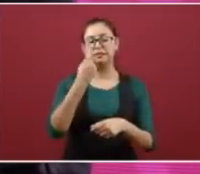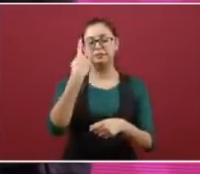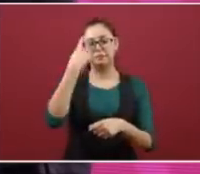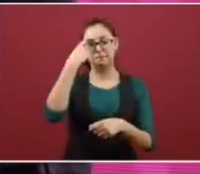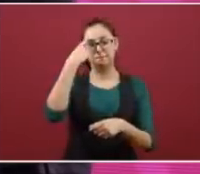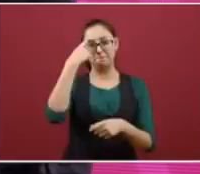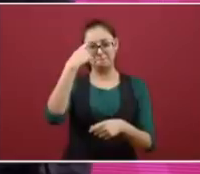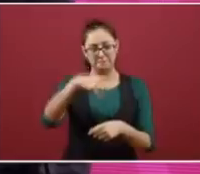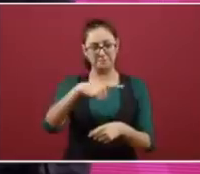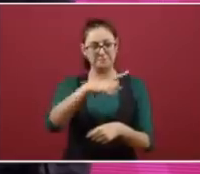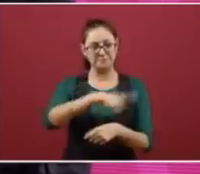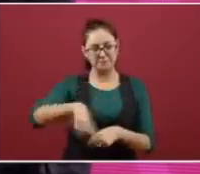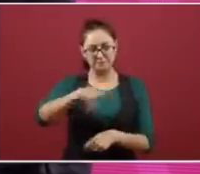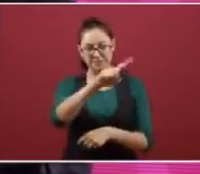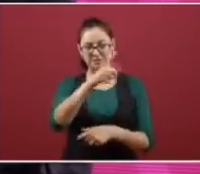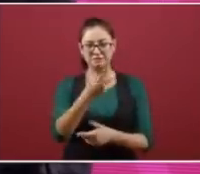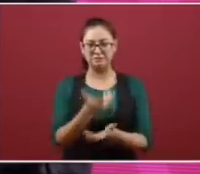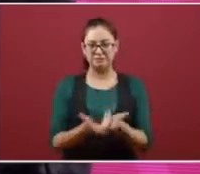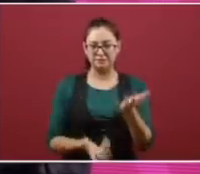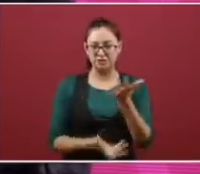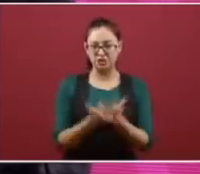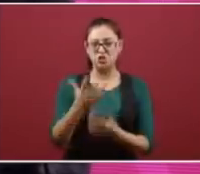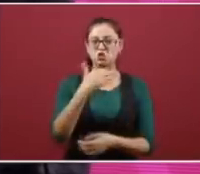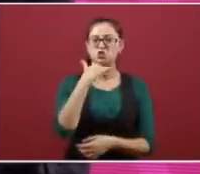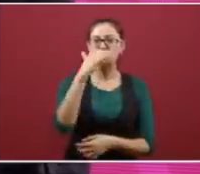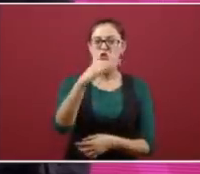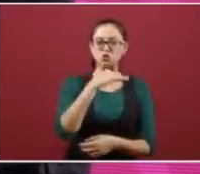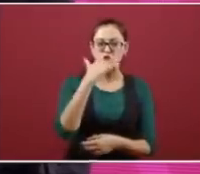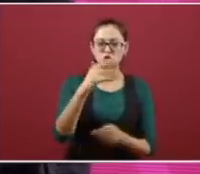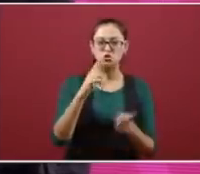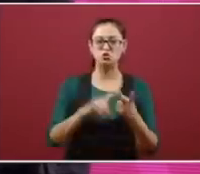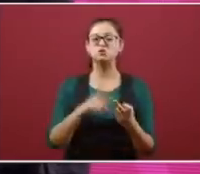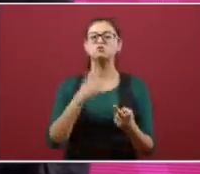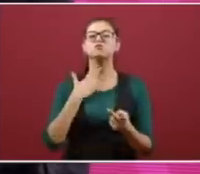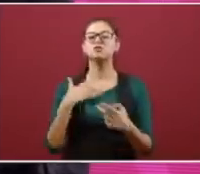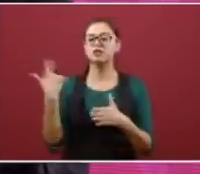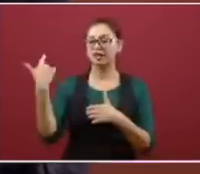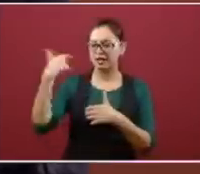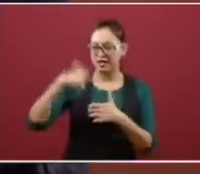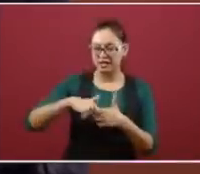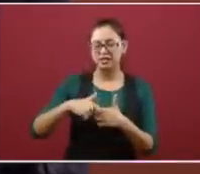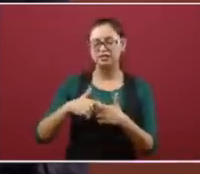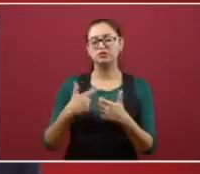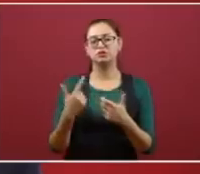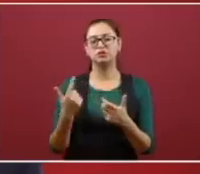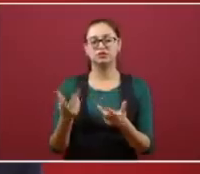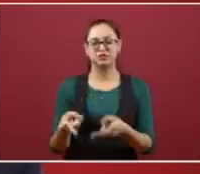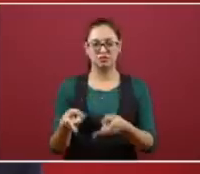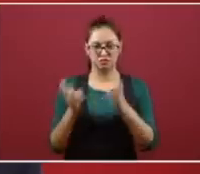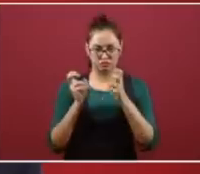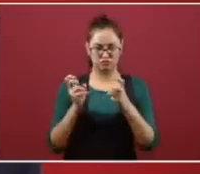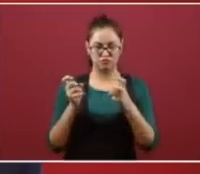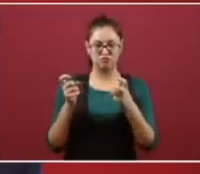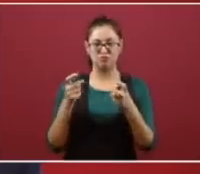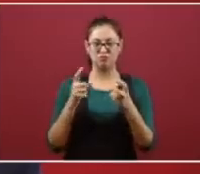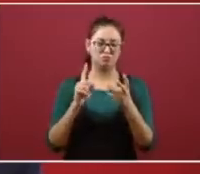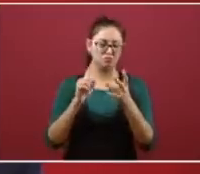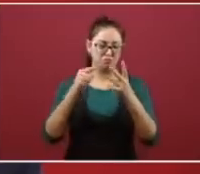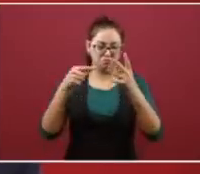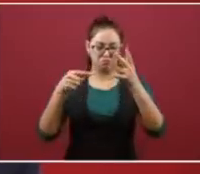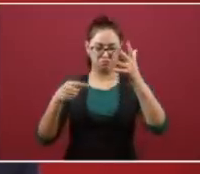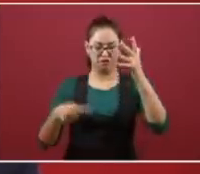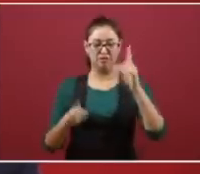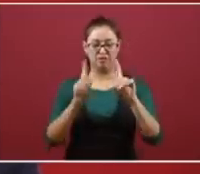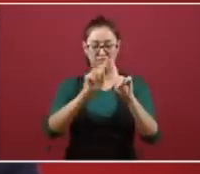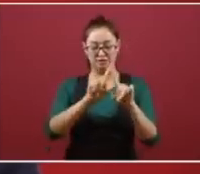hechos de corrupción robo de combustible y otros delitos entre